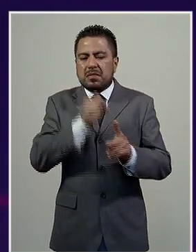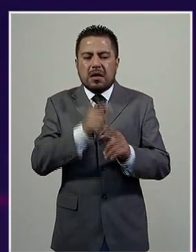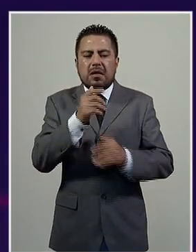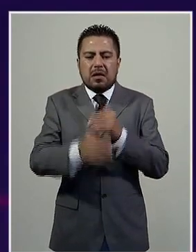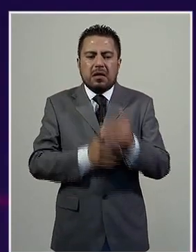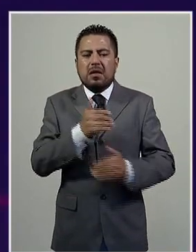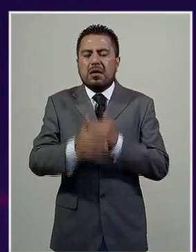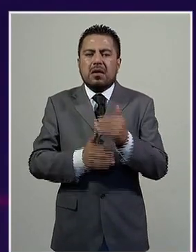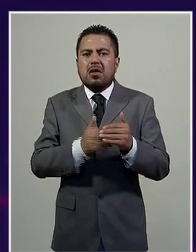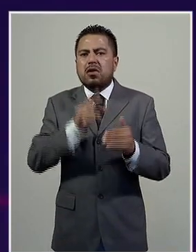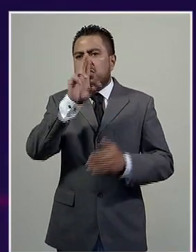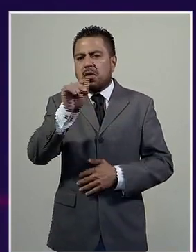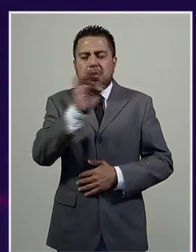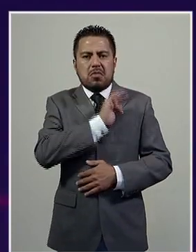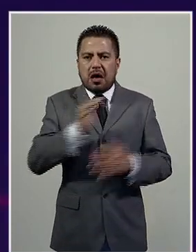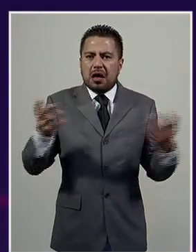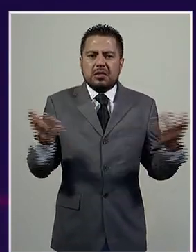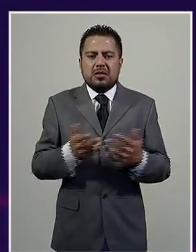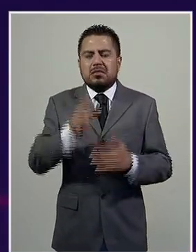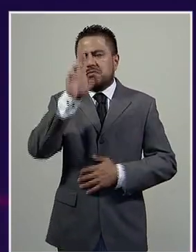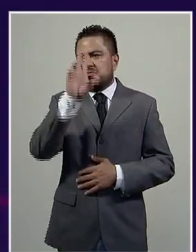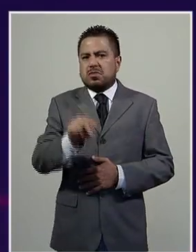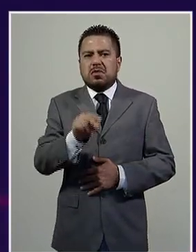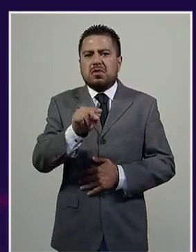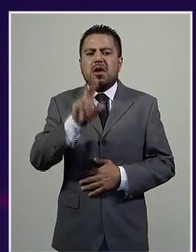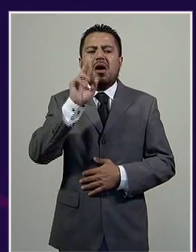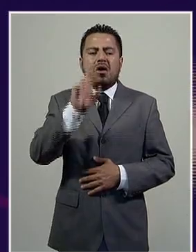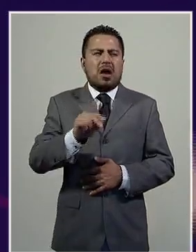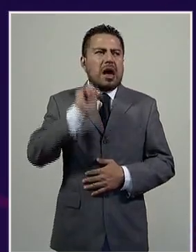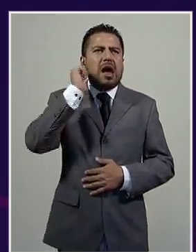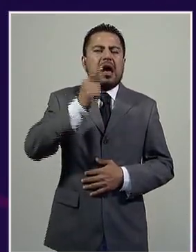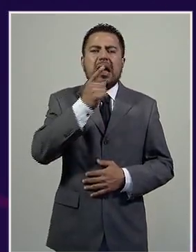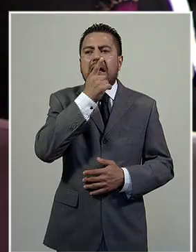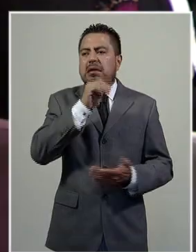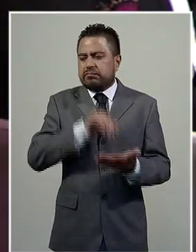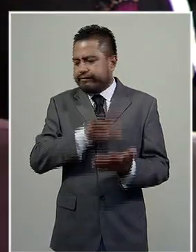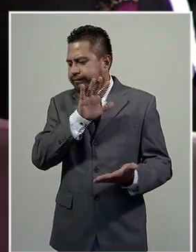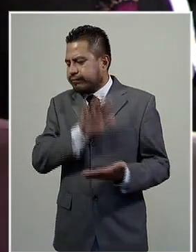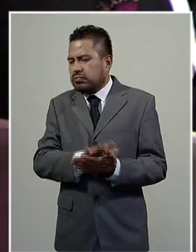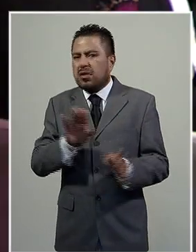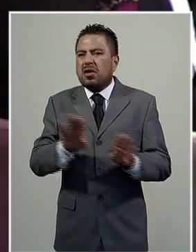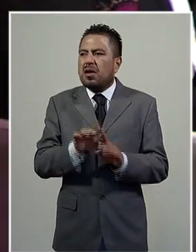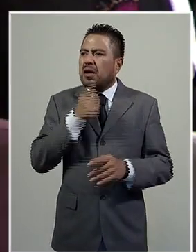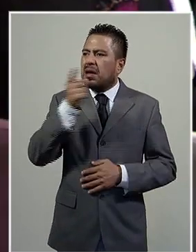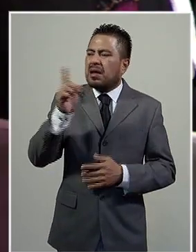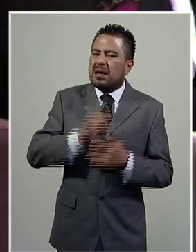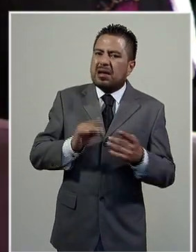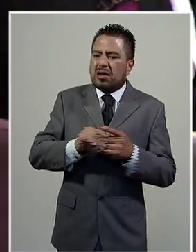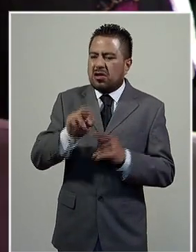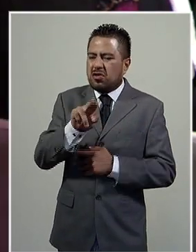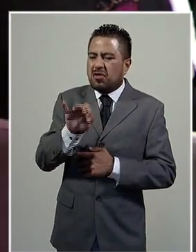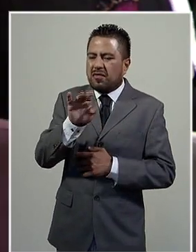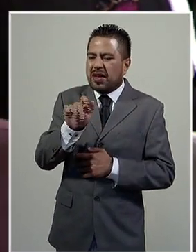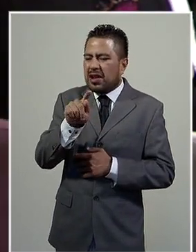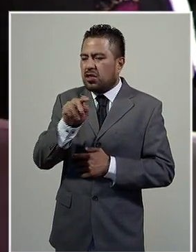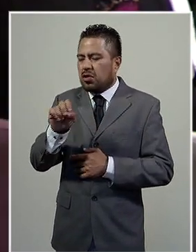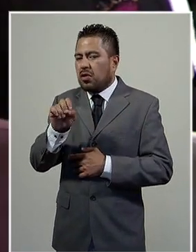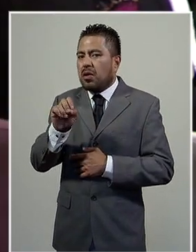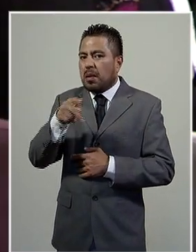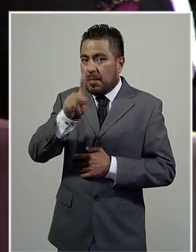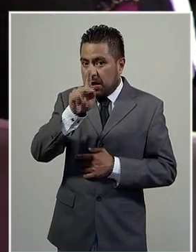práctica, no lo puede hacer. No, y no es algo que esté dicho, como decía Roberto, ¿sabes? Pero, o